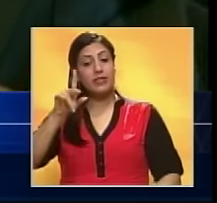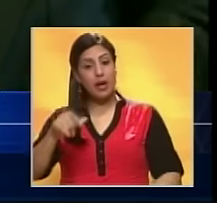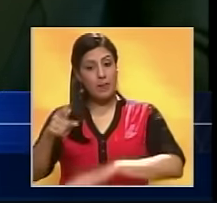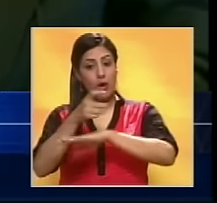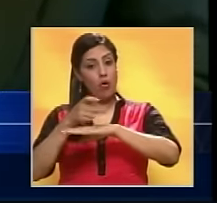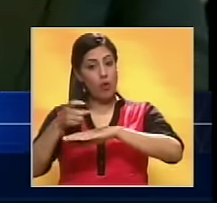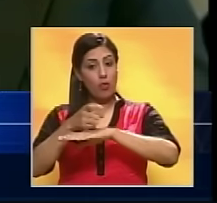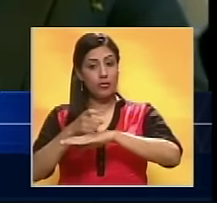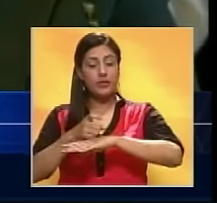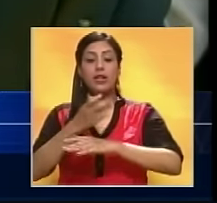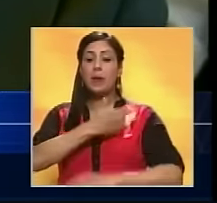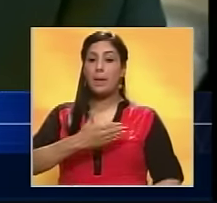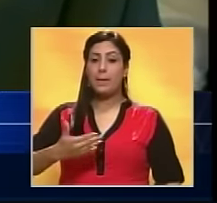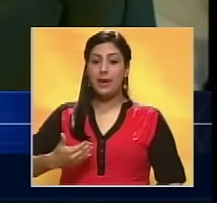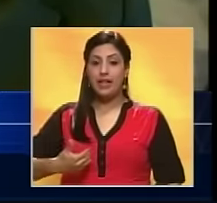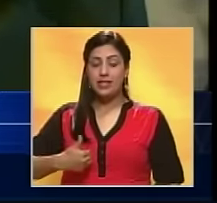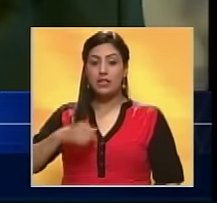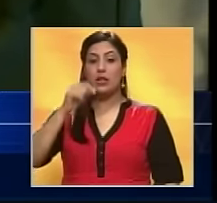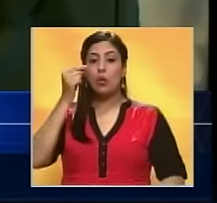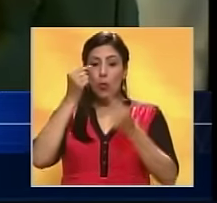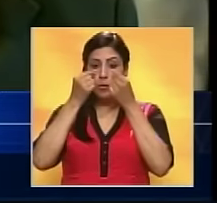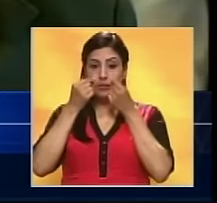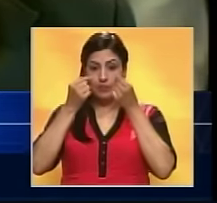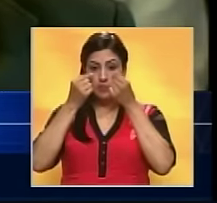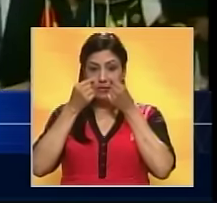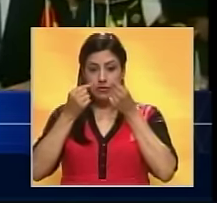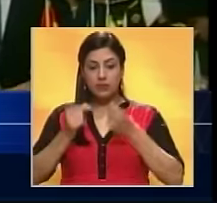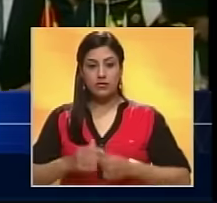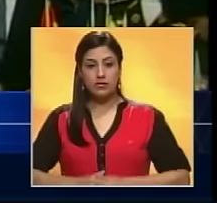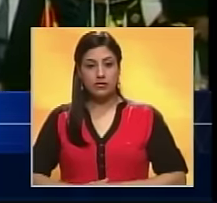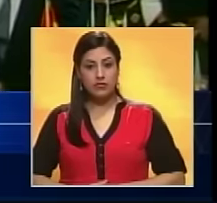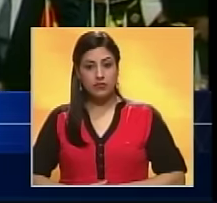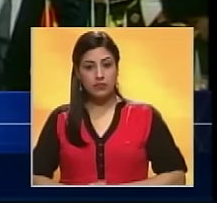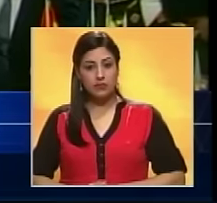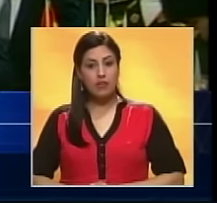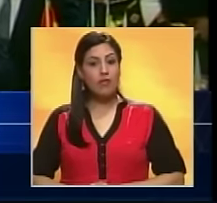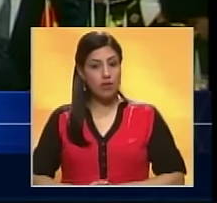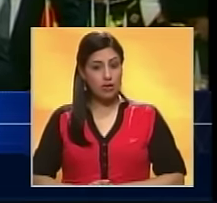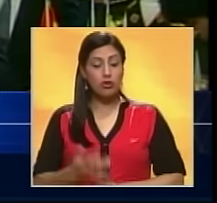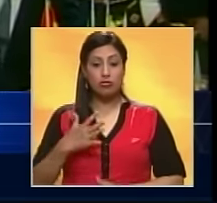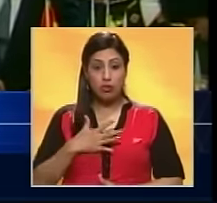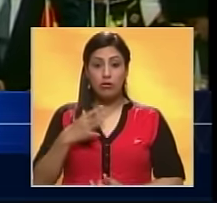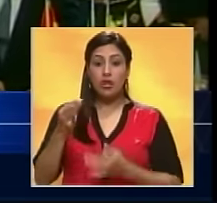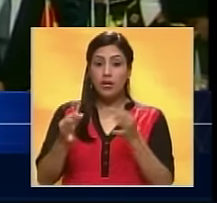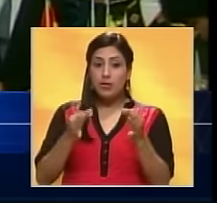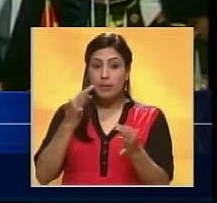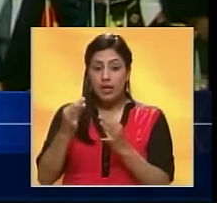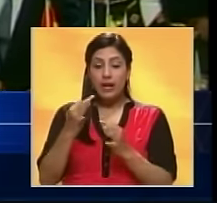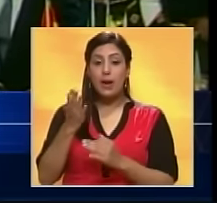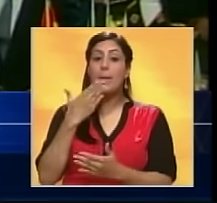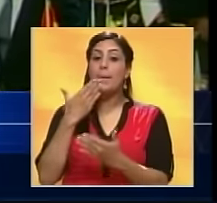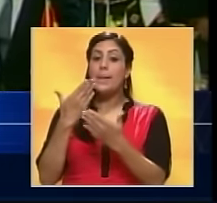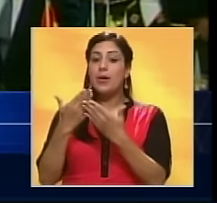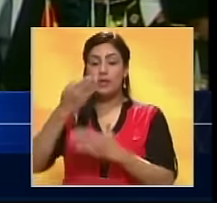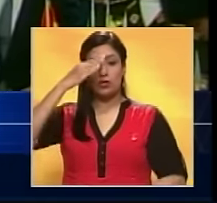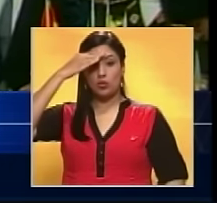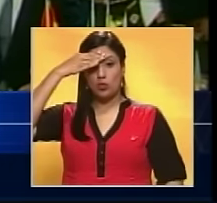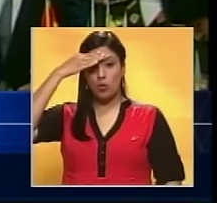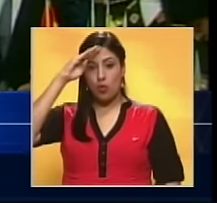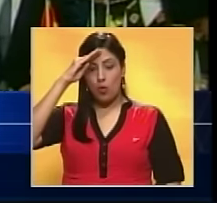el gobierno del presidente Juan Manuel Santos. Me atrevo a decir, con el permiso de